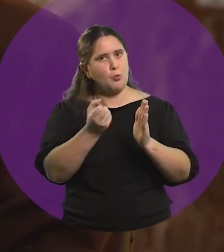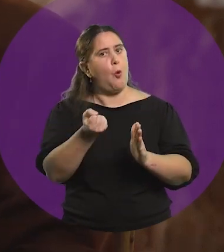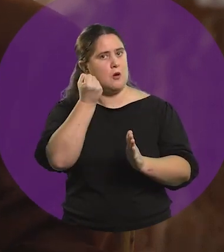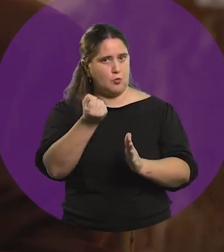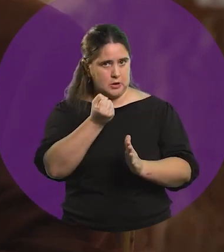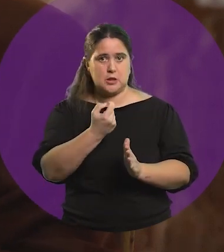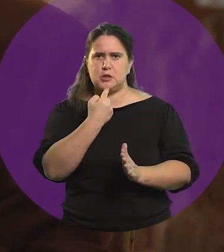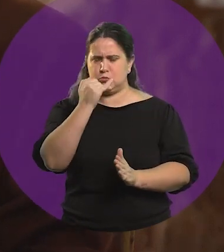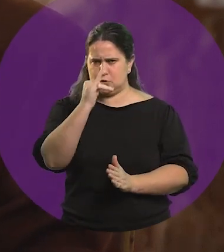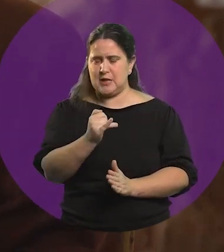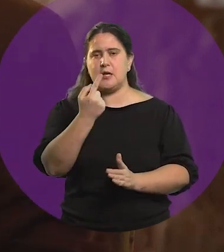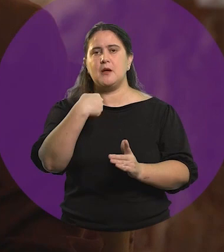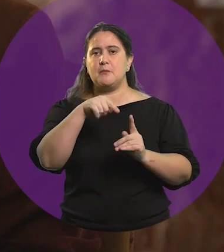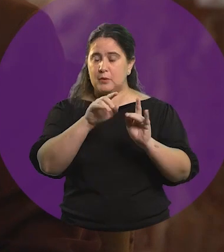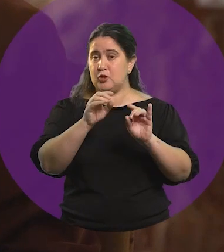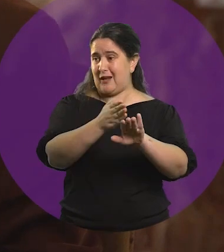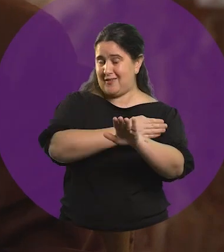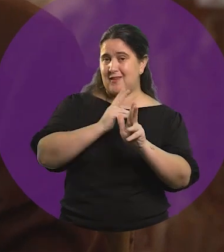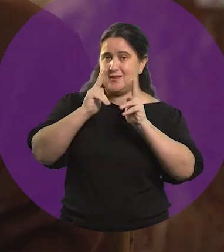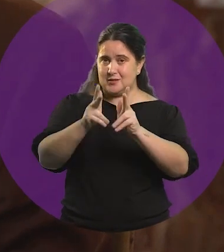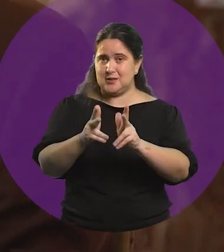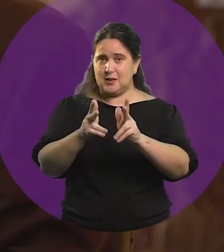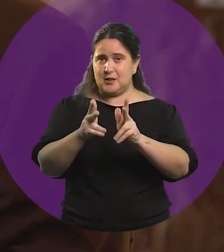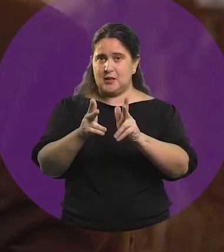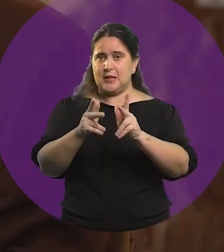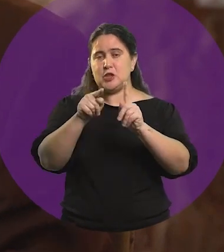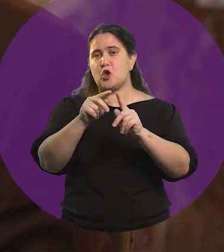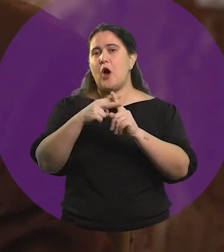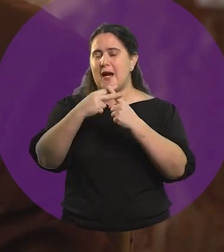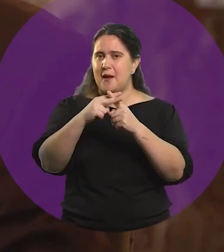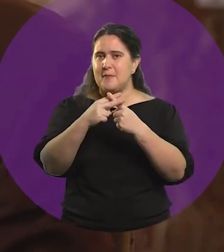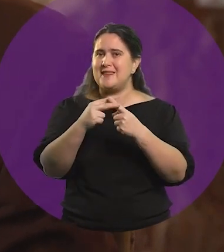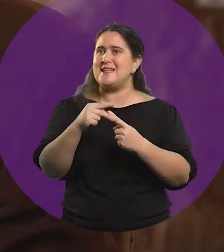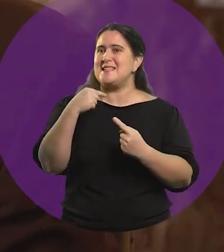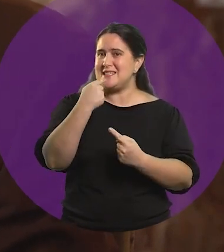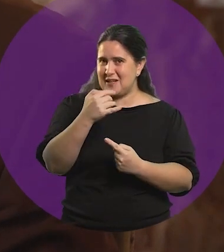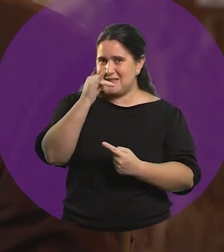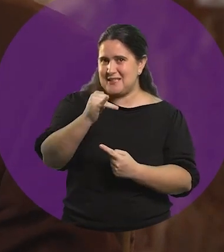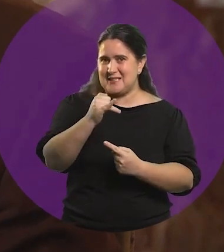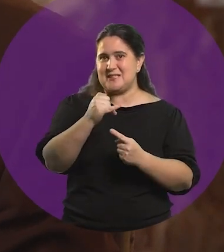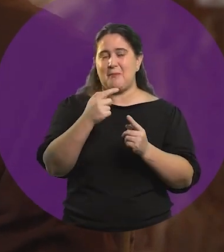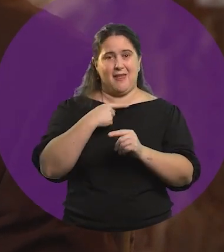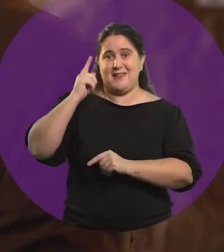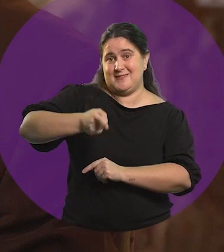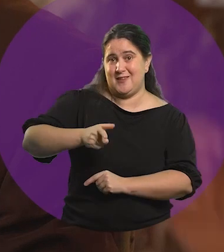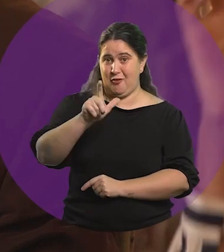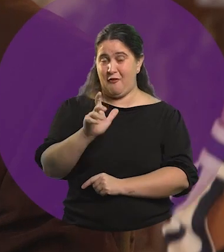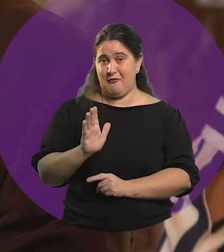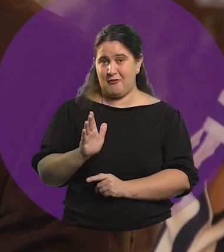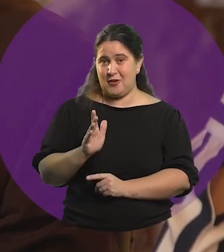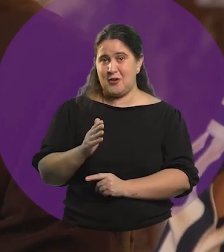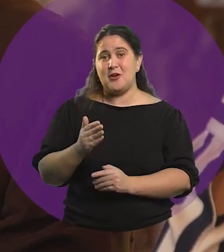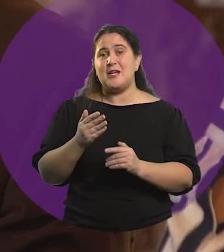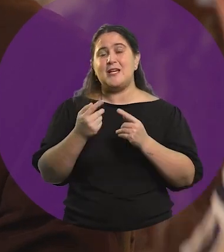muy importante, pero ya el tablero de control, como mencionaban, es una herramienta no solo útil por sí, sino que es una herramienta para la toma de decisiones. Y